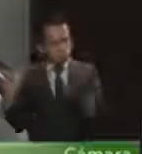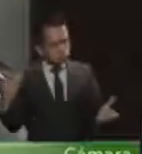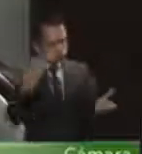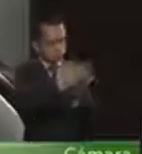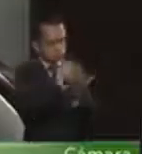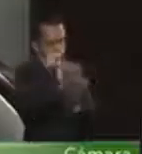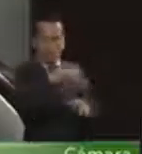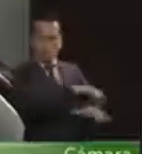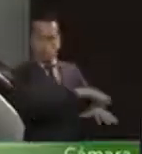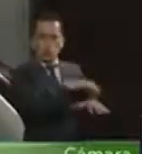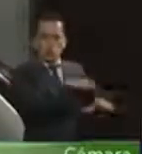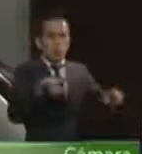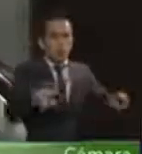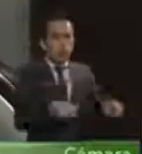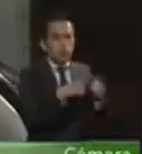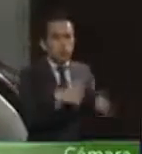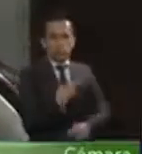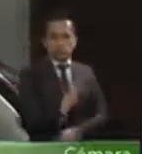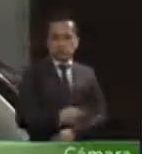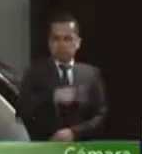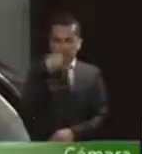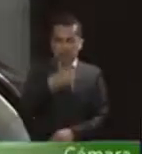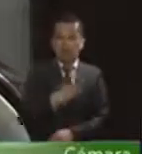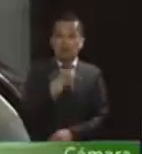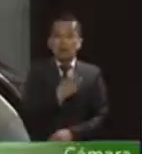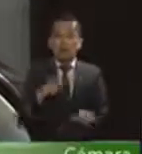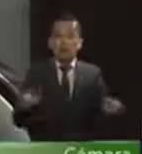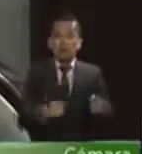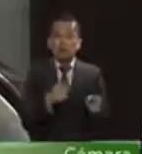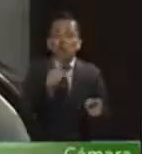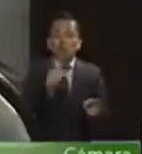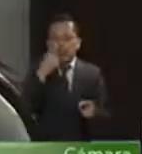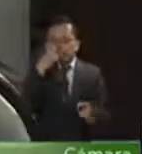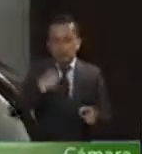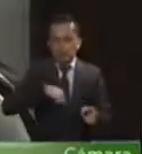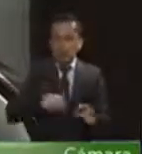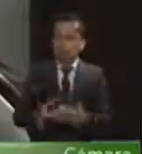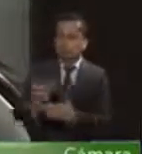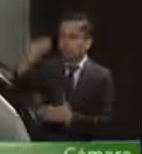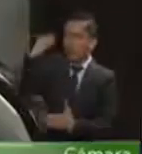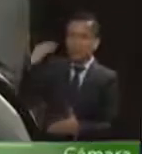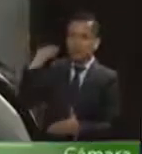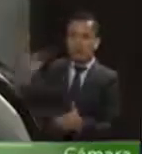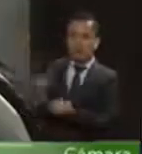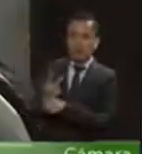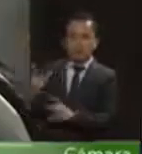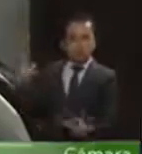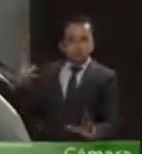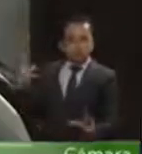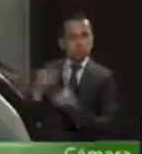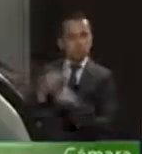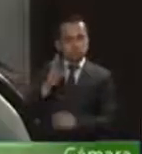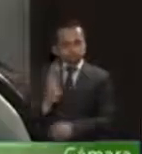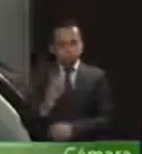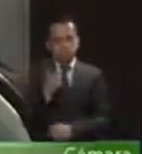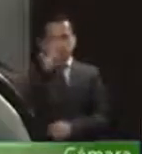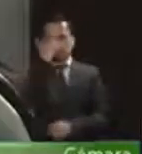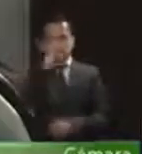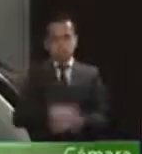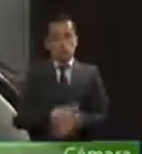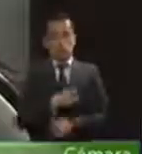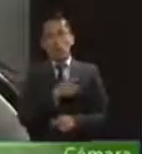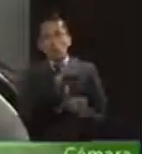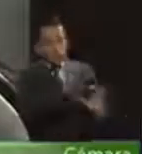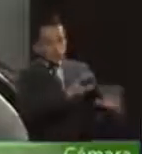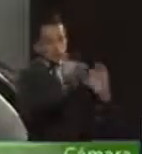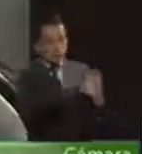ella seguimos recordando nuestro pasado. En cada letra y música está plasmada nuestra historia. A la